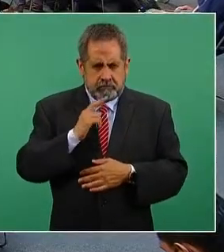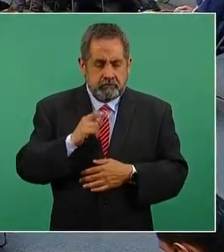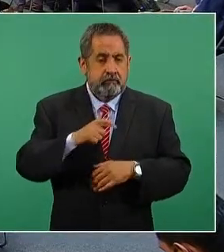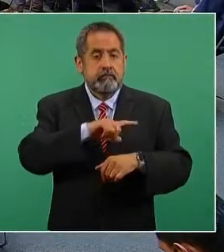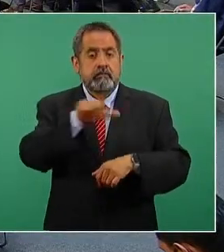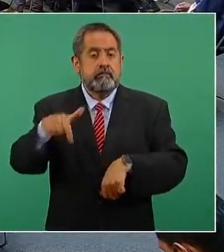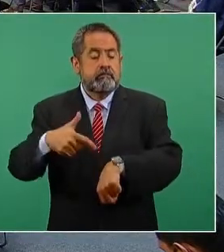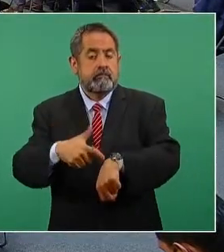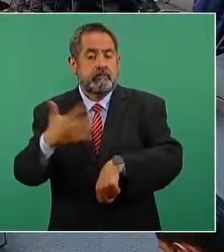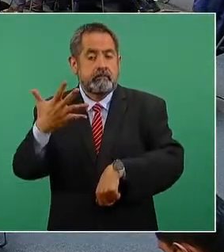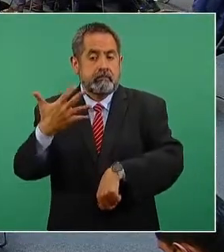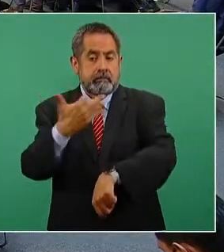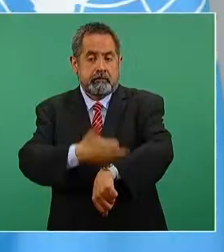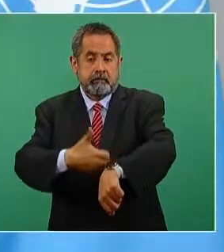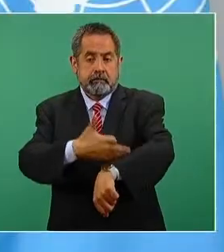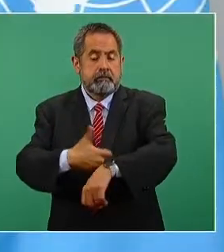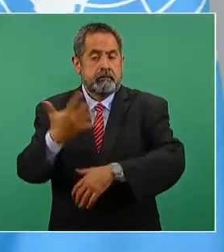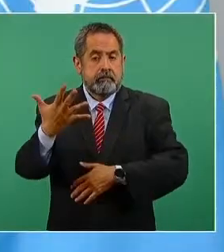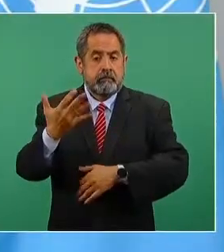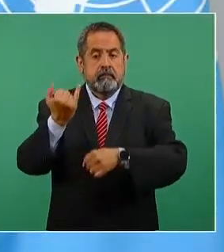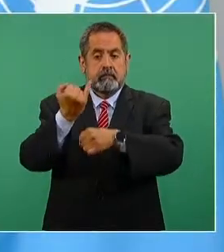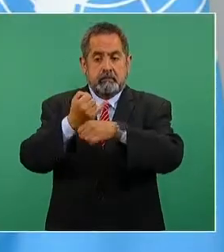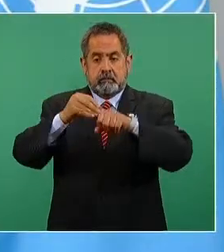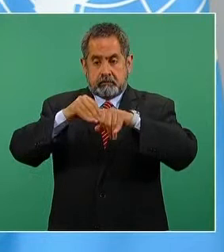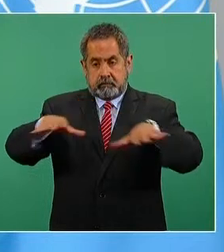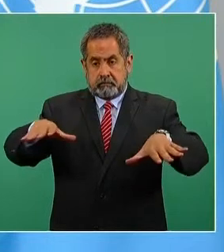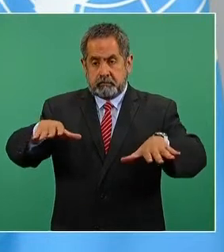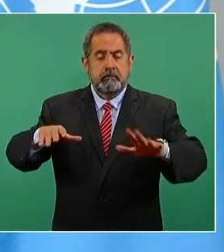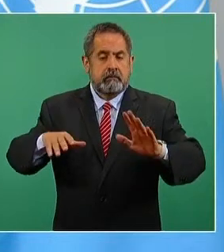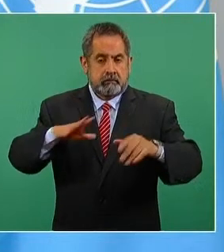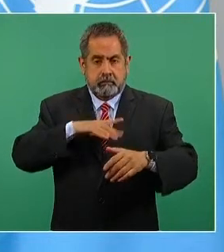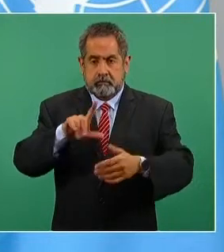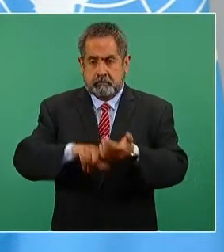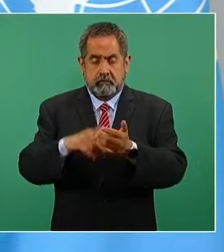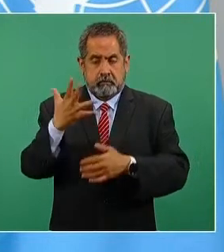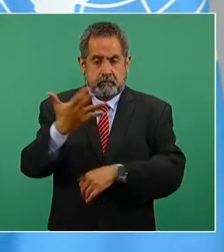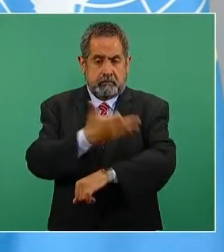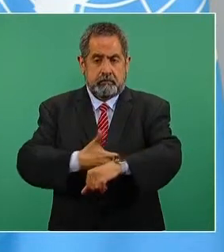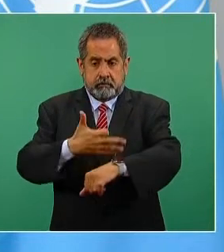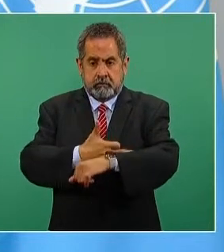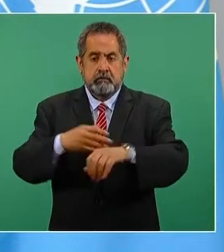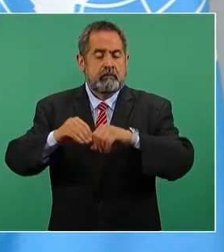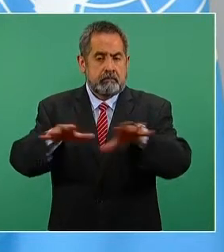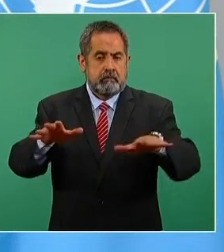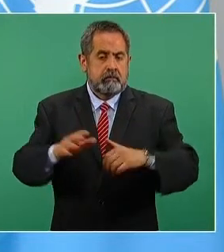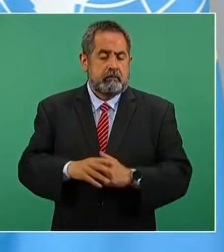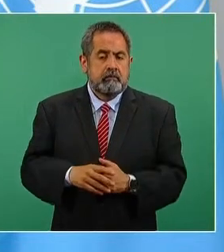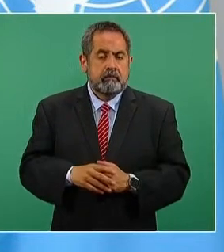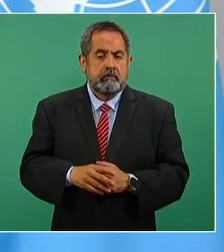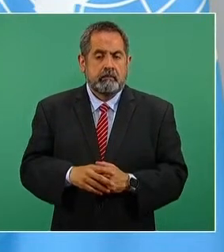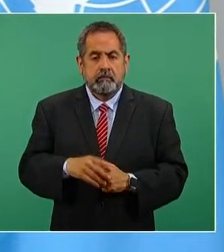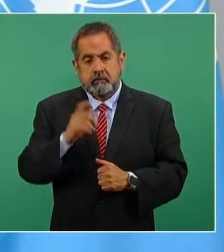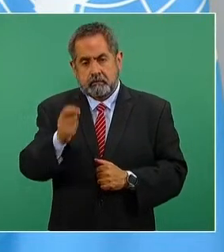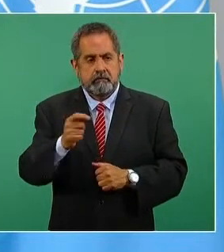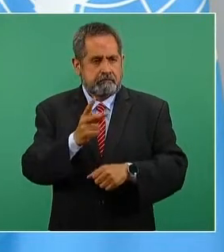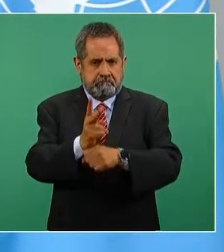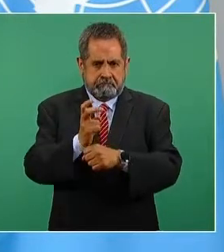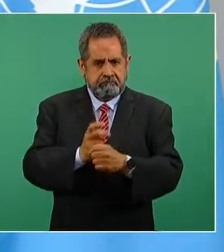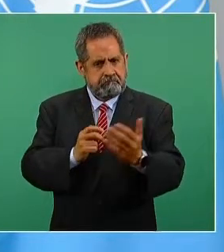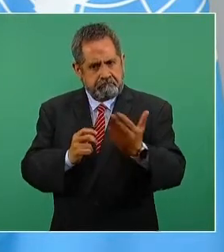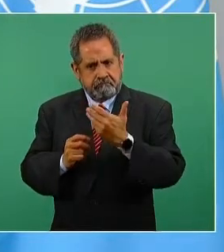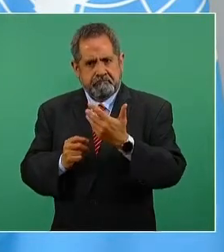las 5 de la tarde es el informe, a las 5 de la tarde. Están